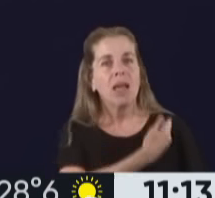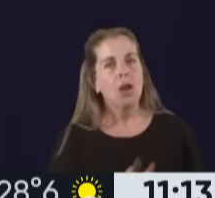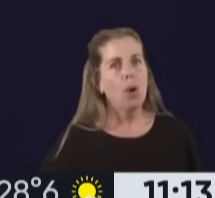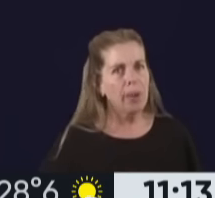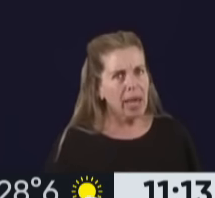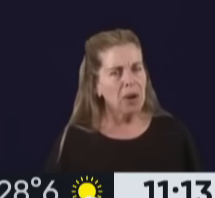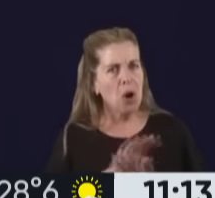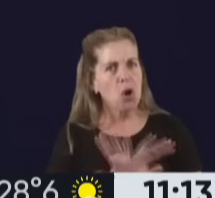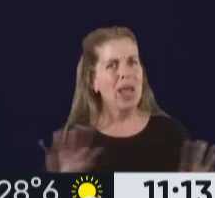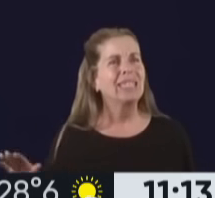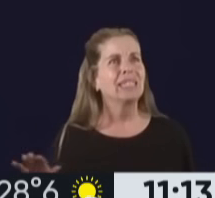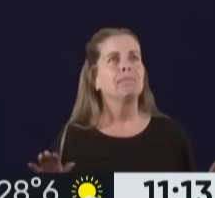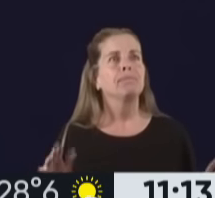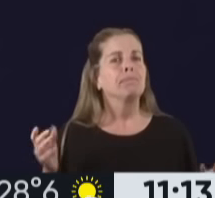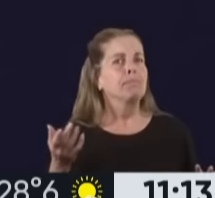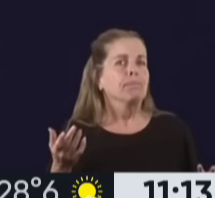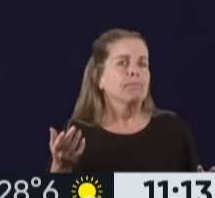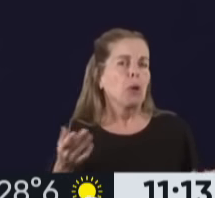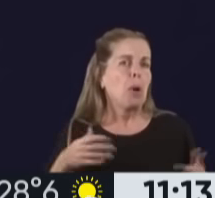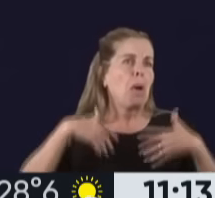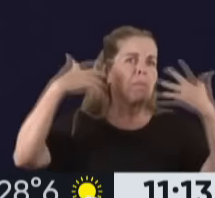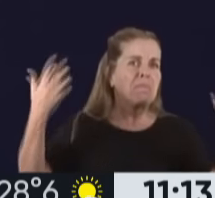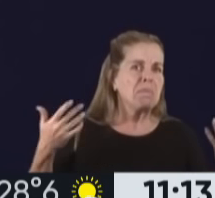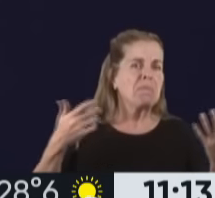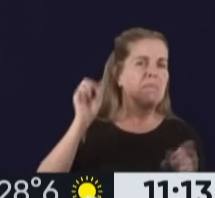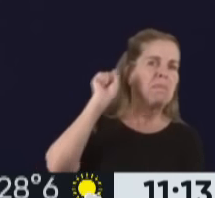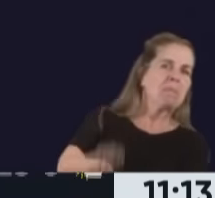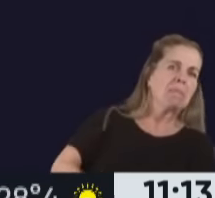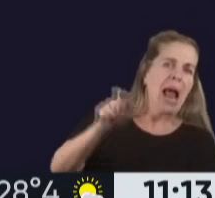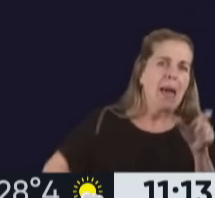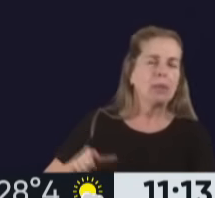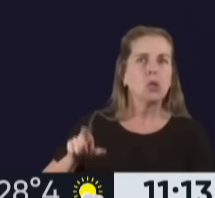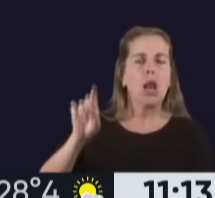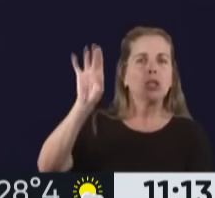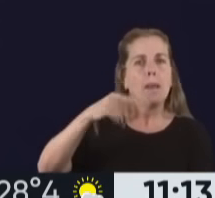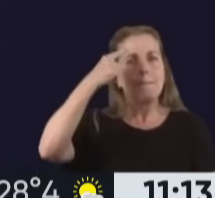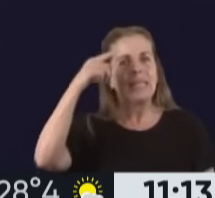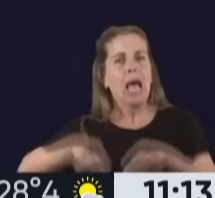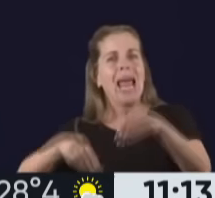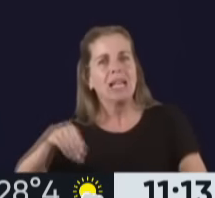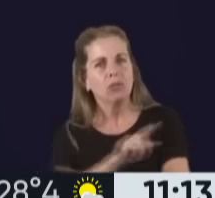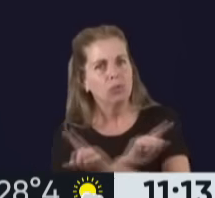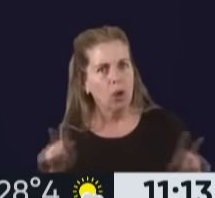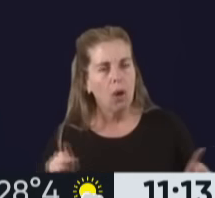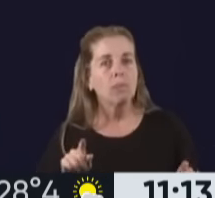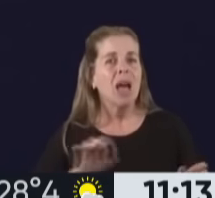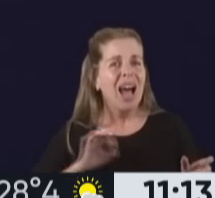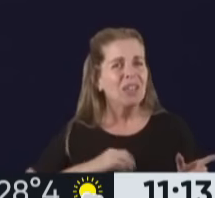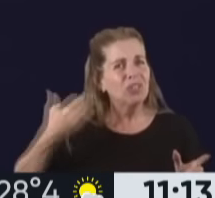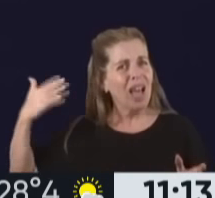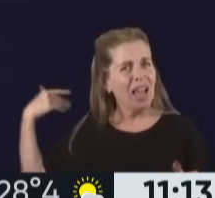hace populismo, no rifa el futuro de los argentinos a cambio de ganar una elección. Durante años, la política gobernó con